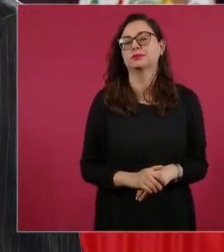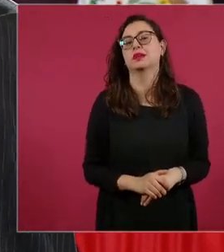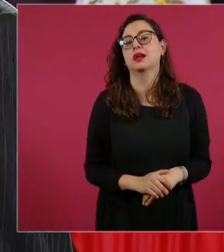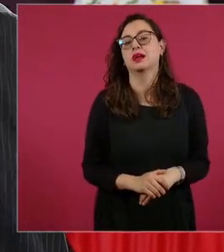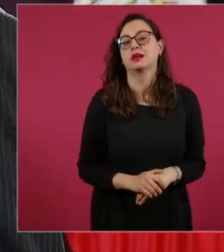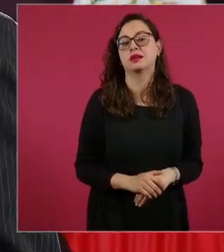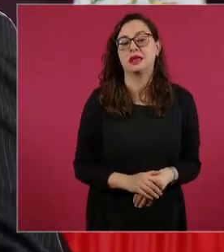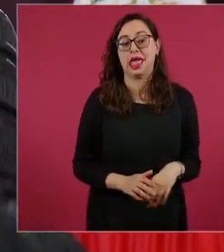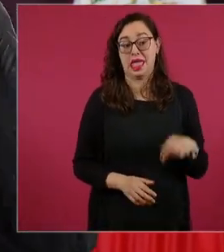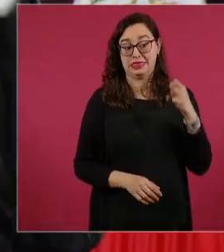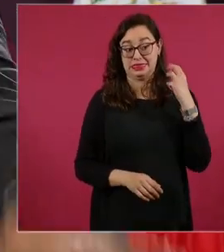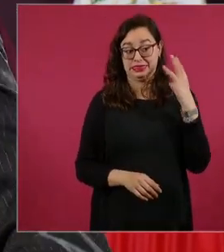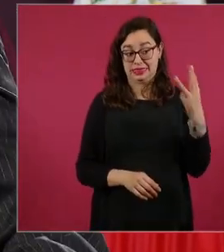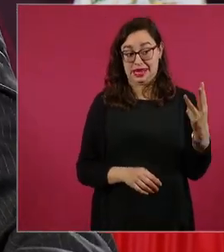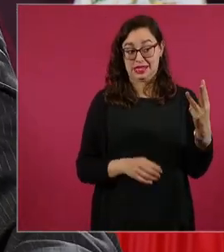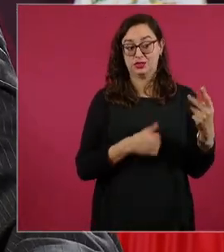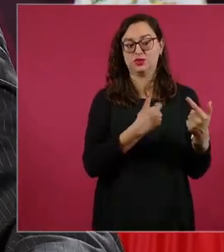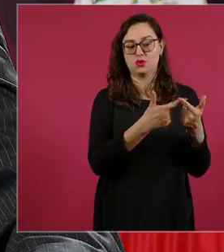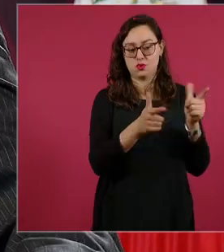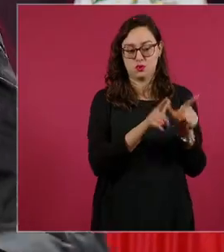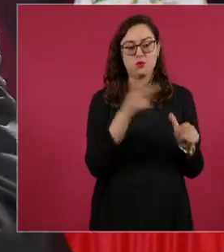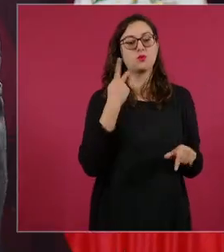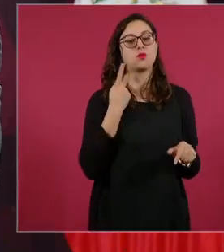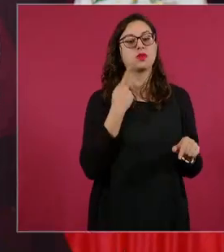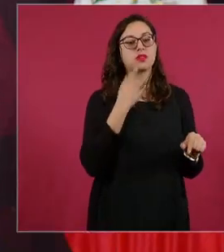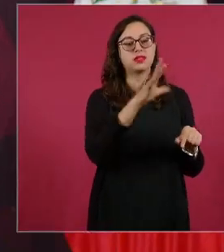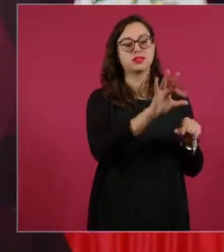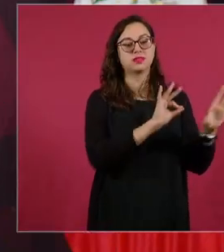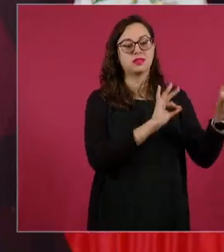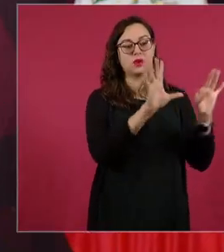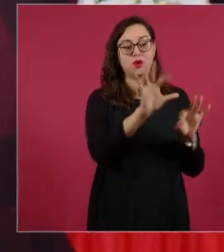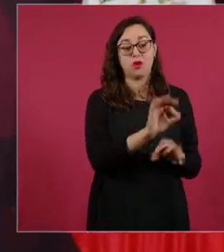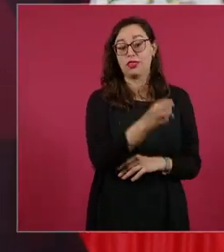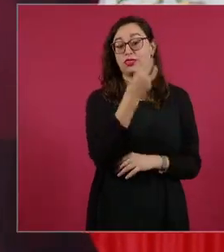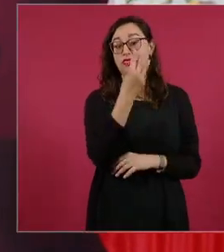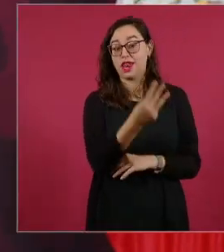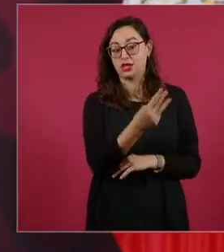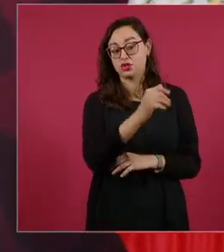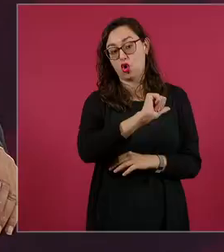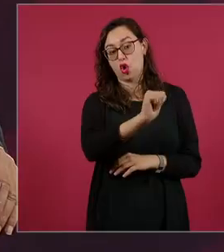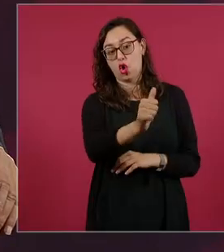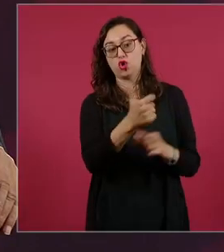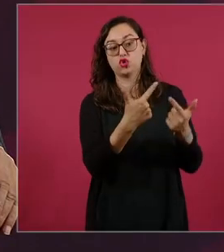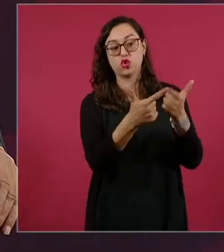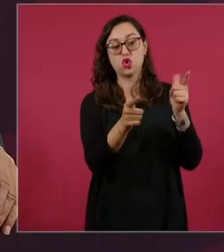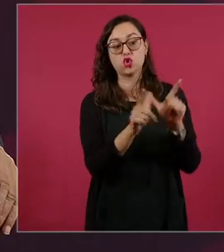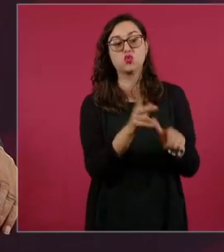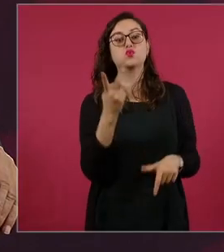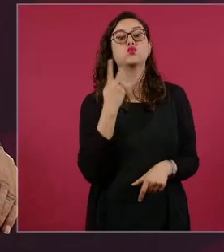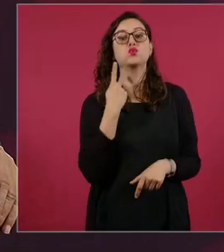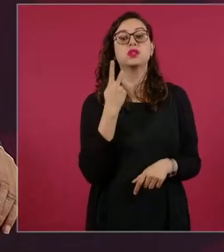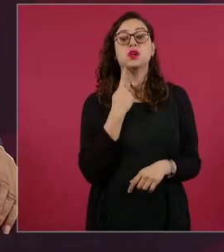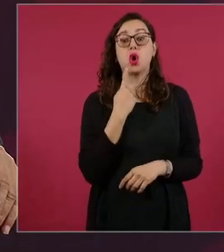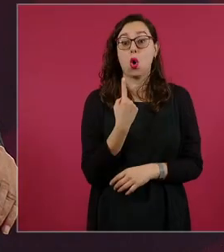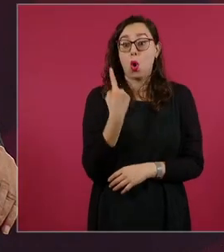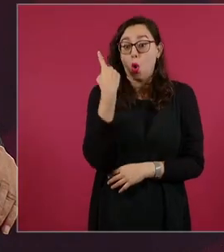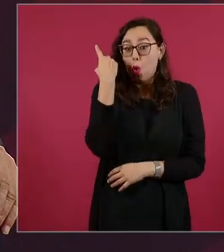tres para un partido tres para otro partido y uno para un partido menor